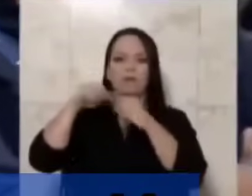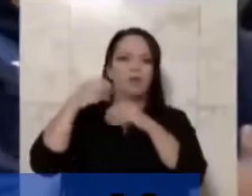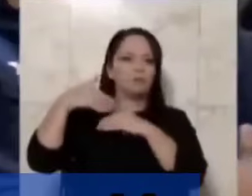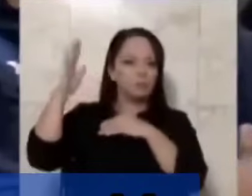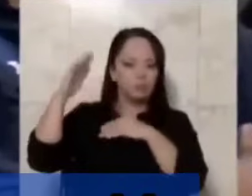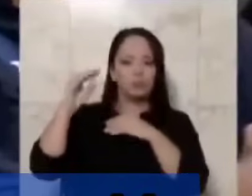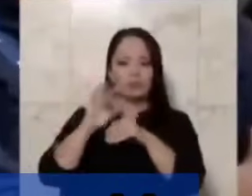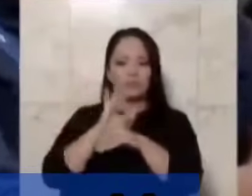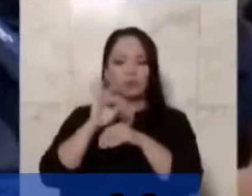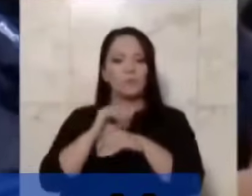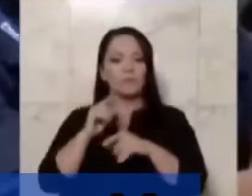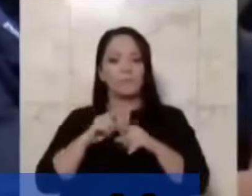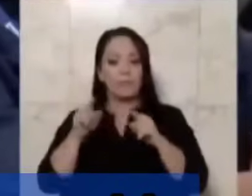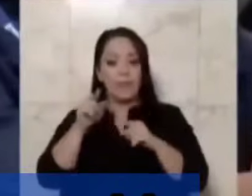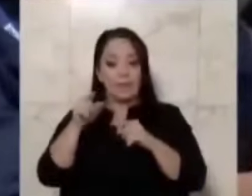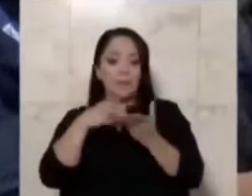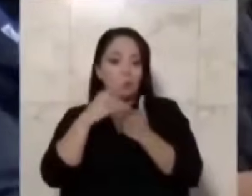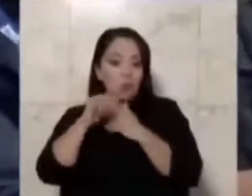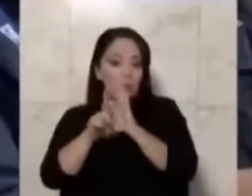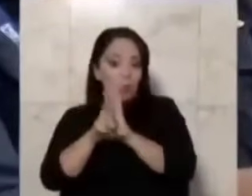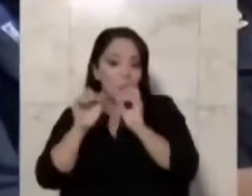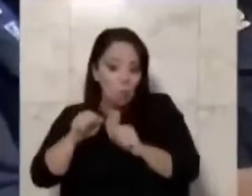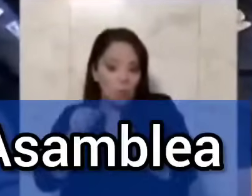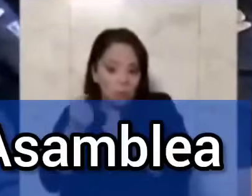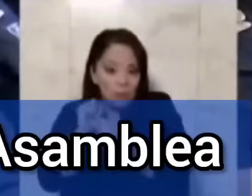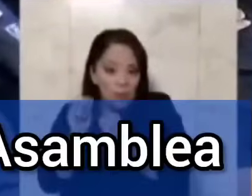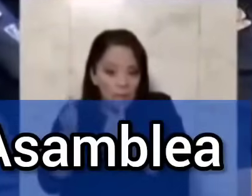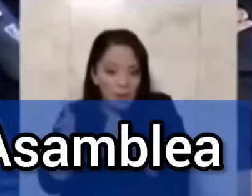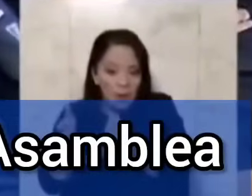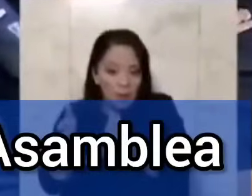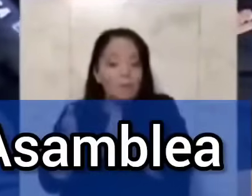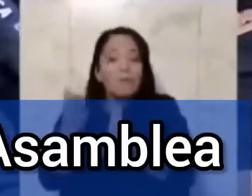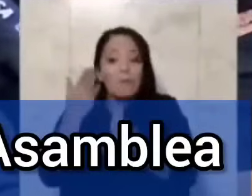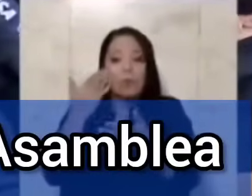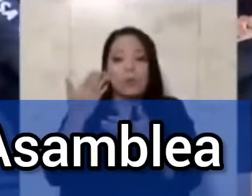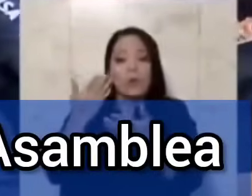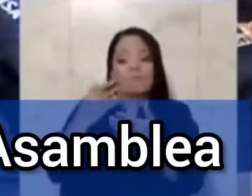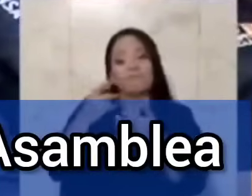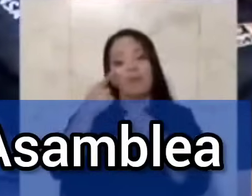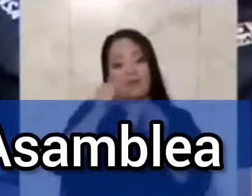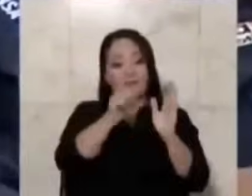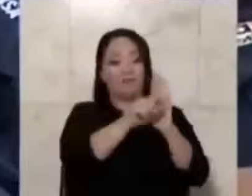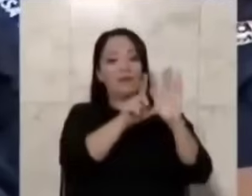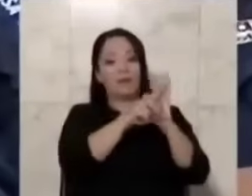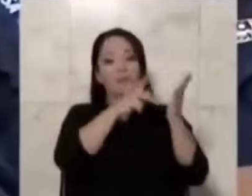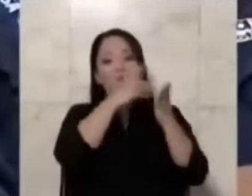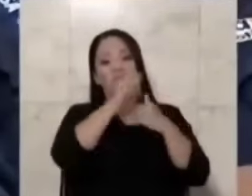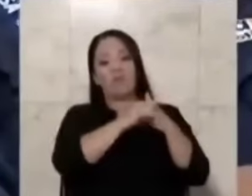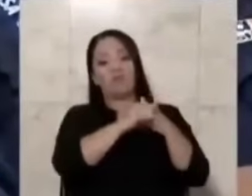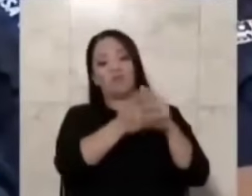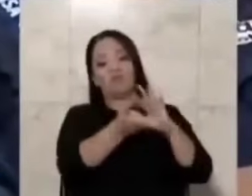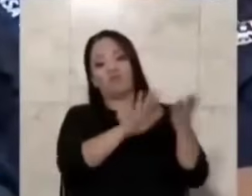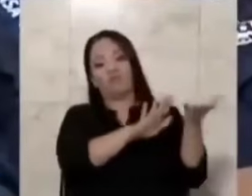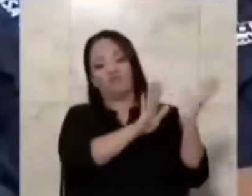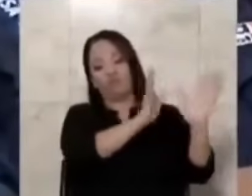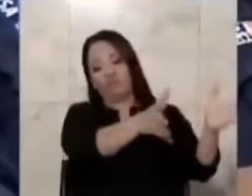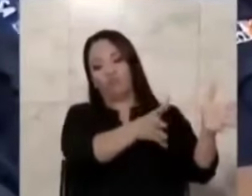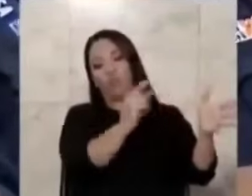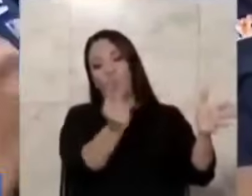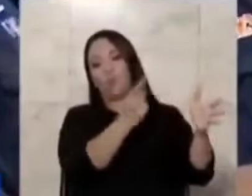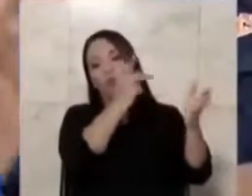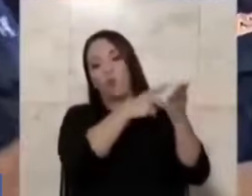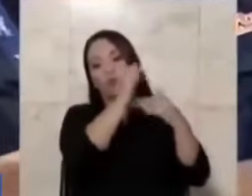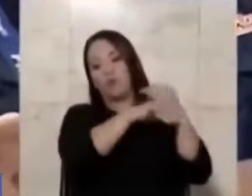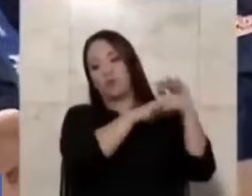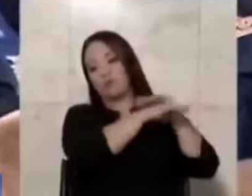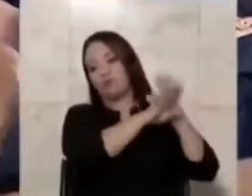no sería un proyecto de ley rescatable. Y digo rescatable porque ya el proyecto murió en la Asamblea Legislativa. El único proyecto que había ya se archivó